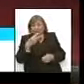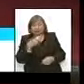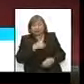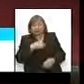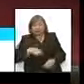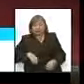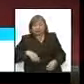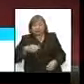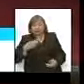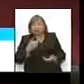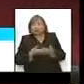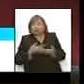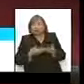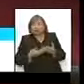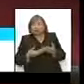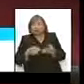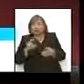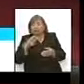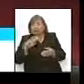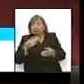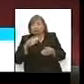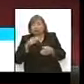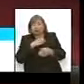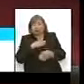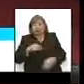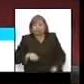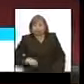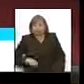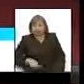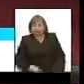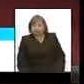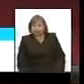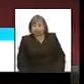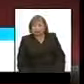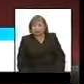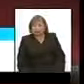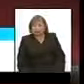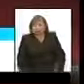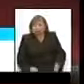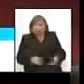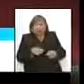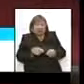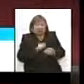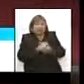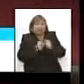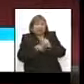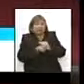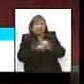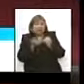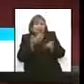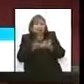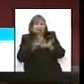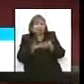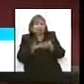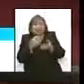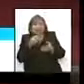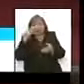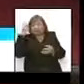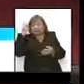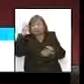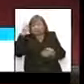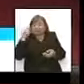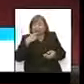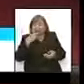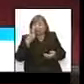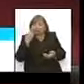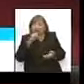la República, conjuntamente con la segunda elección presidencial, si lo hubiera. O sea, aquí el cambio esencial desde el punto de vista del régimen político